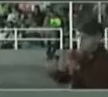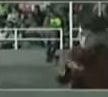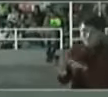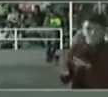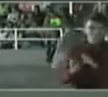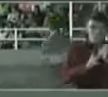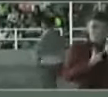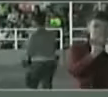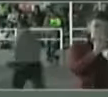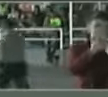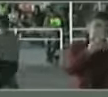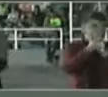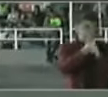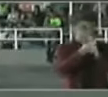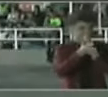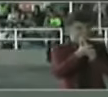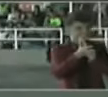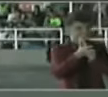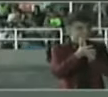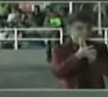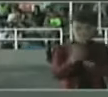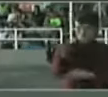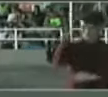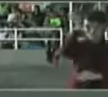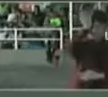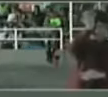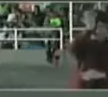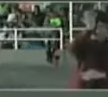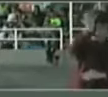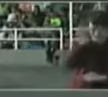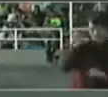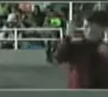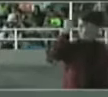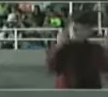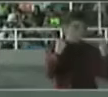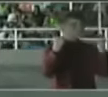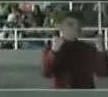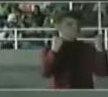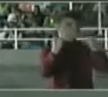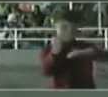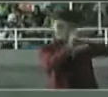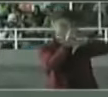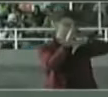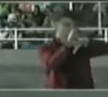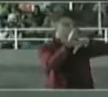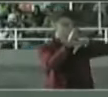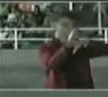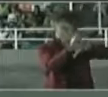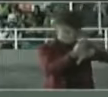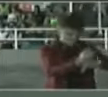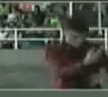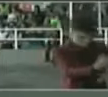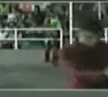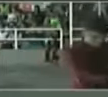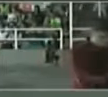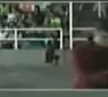Jesús dijo: sobre esta roca establezco mi iglesia y las puertas del Hades